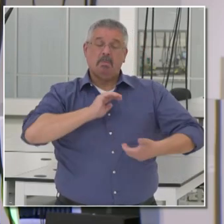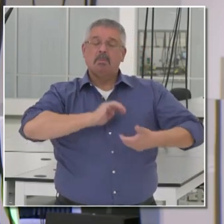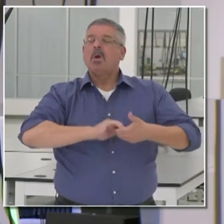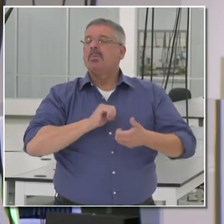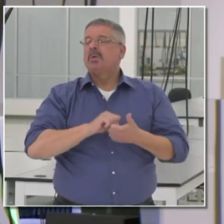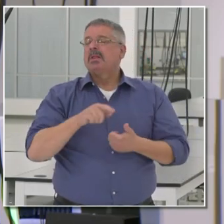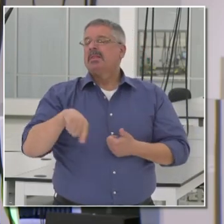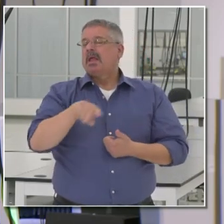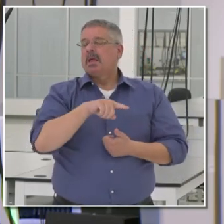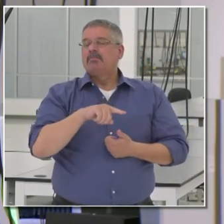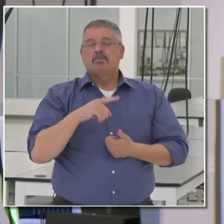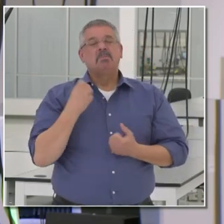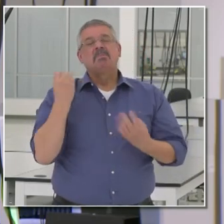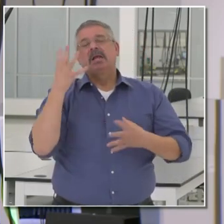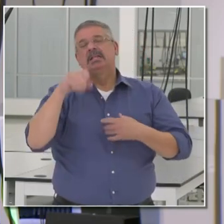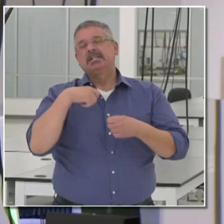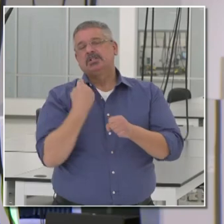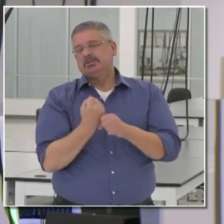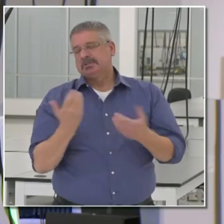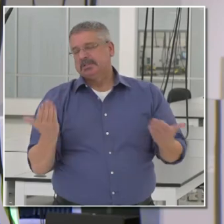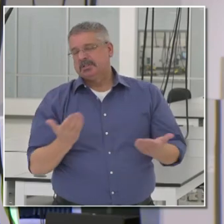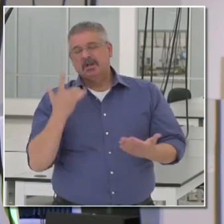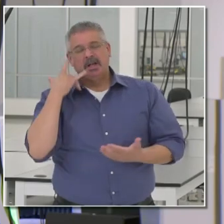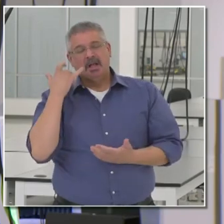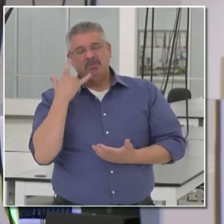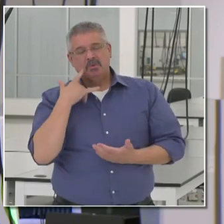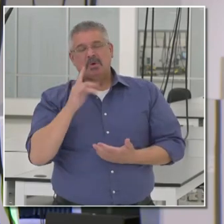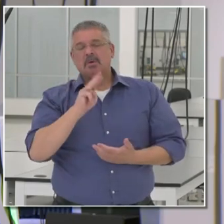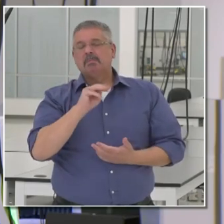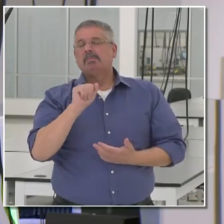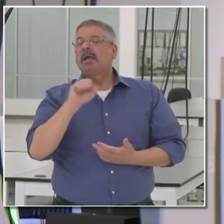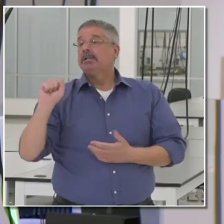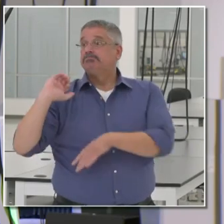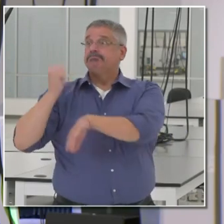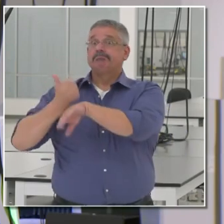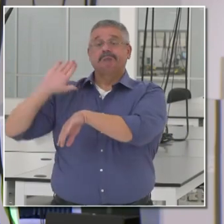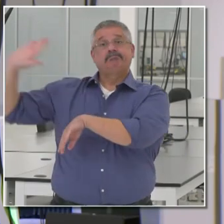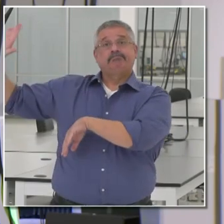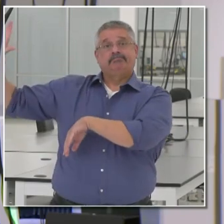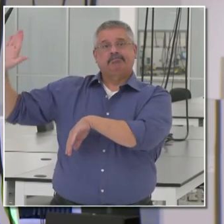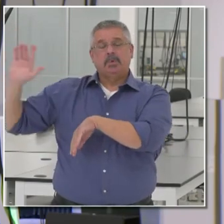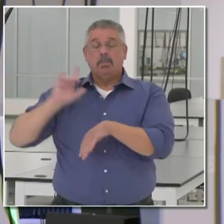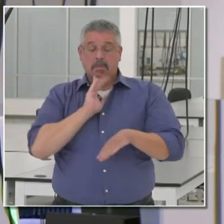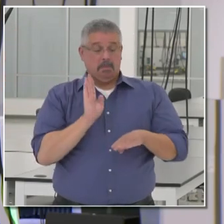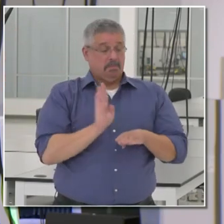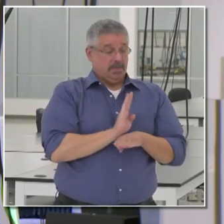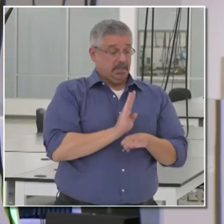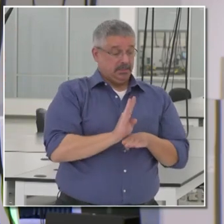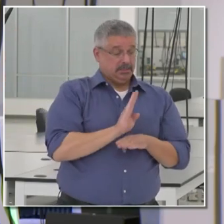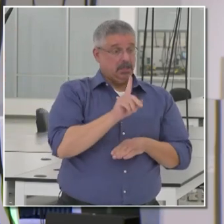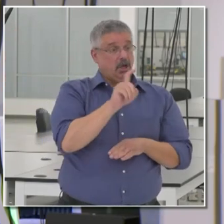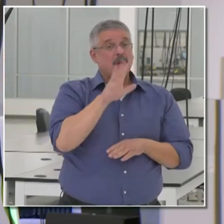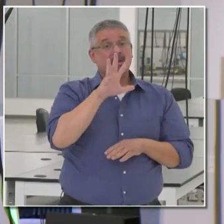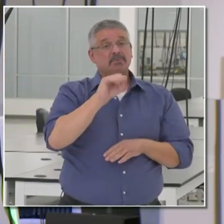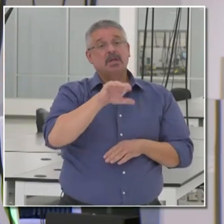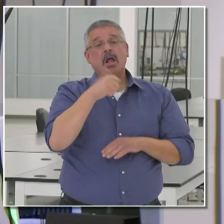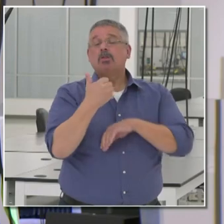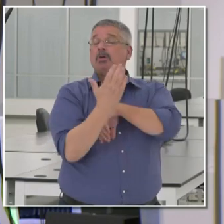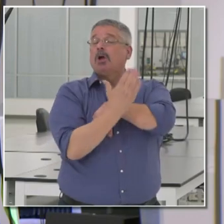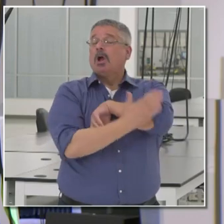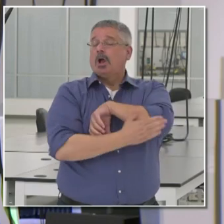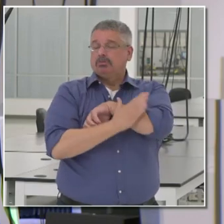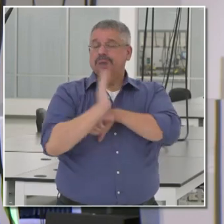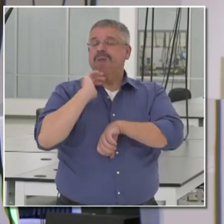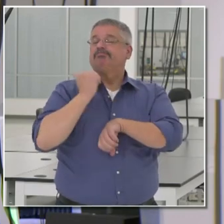recién nacidos por décadas estas pruebas se han hecho en el estado de california es una empresa de massachusetts pero hace su